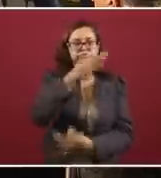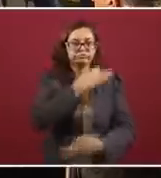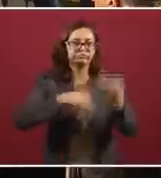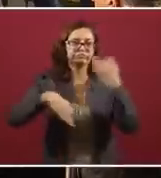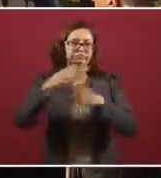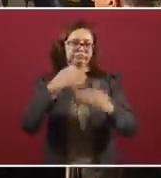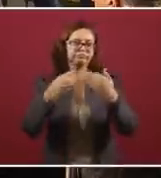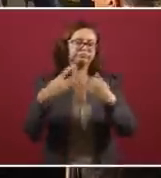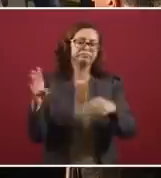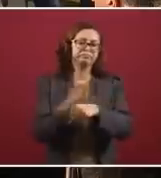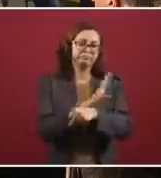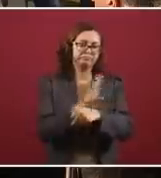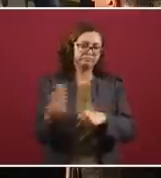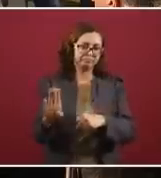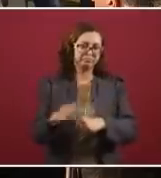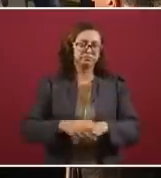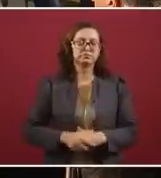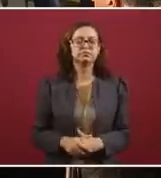Esto